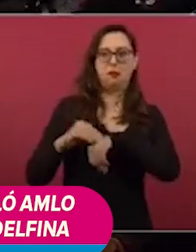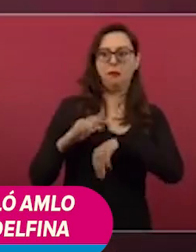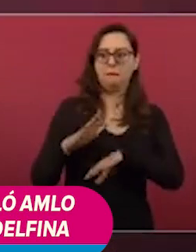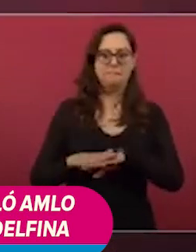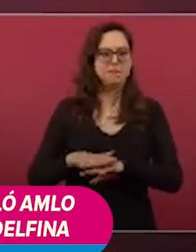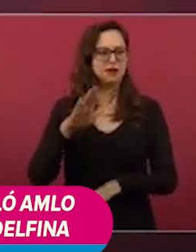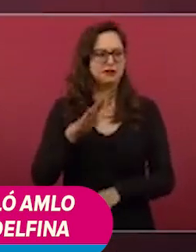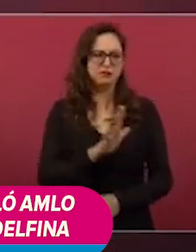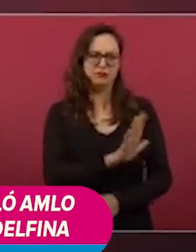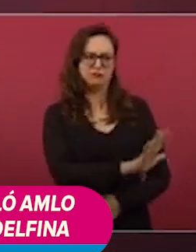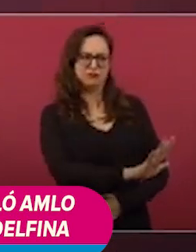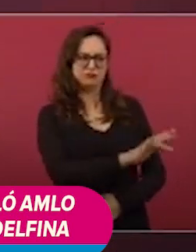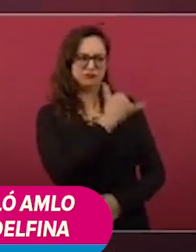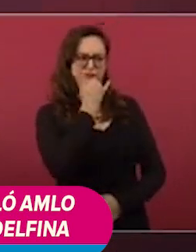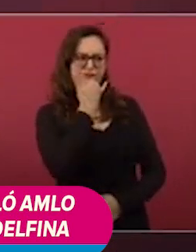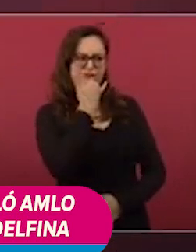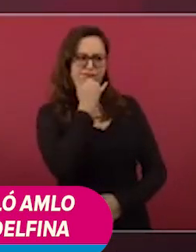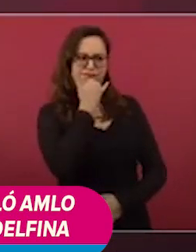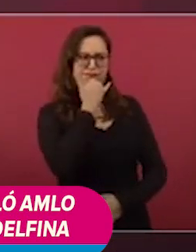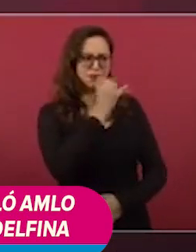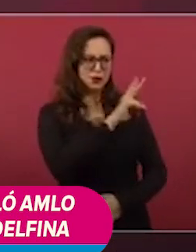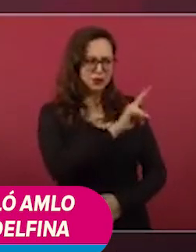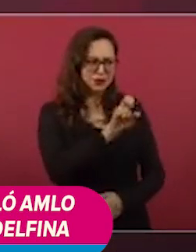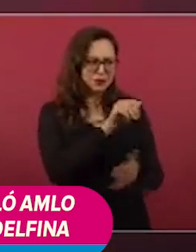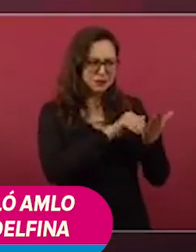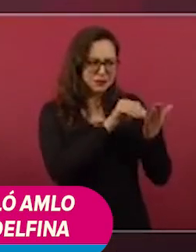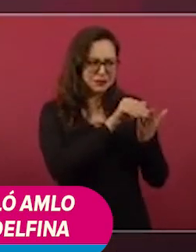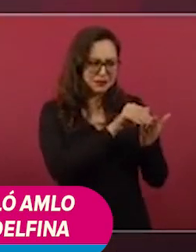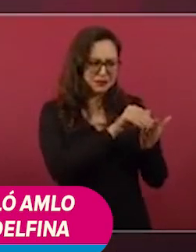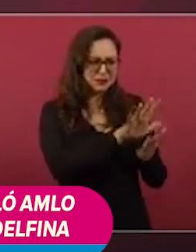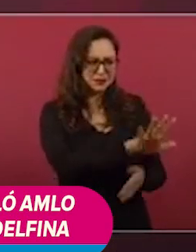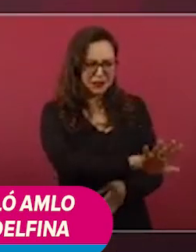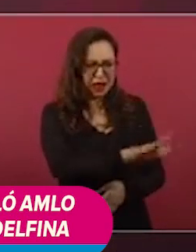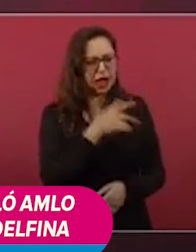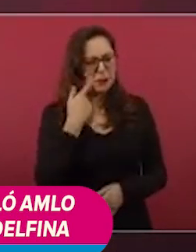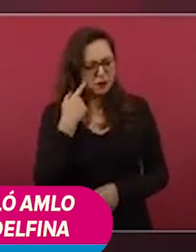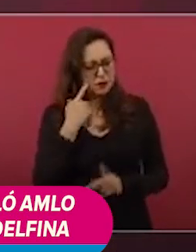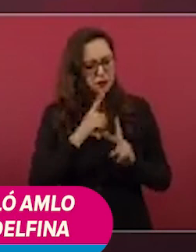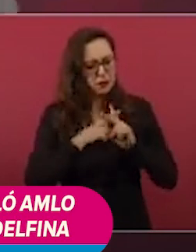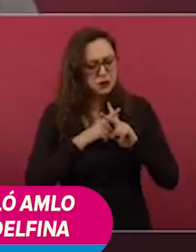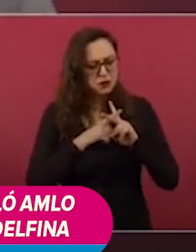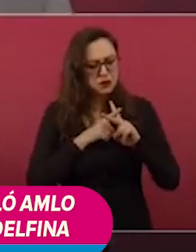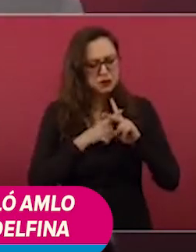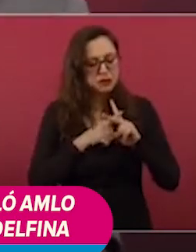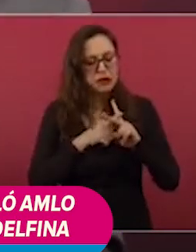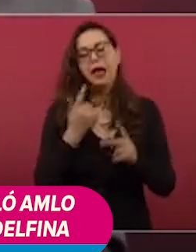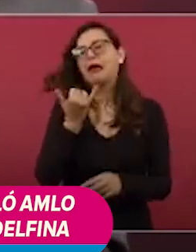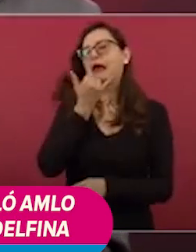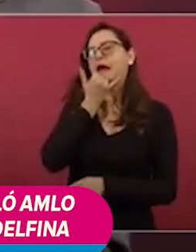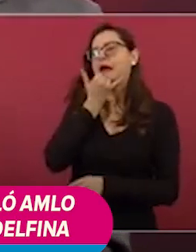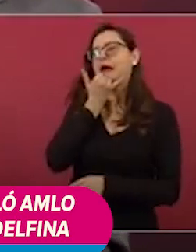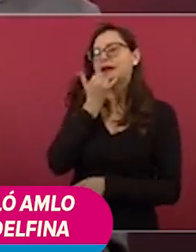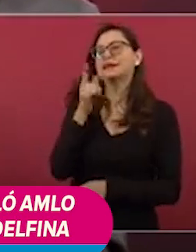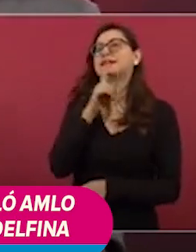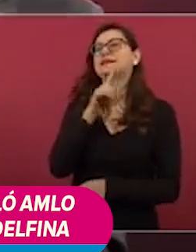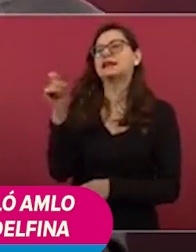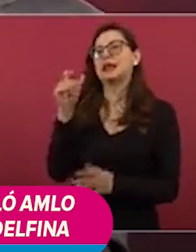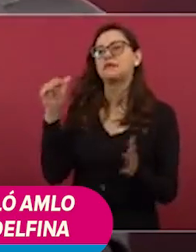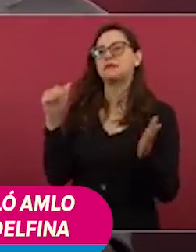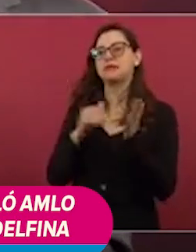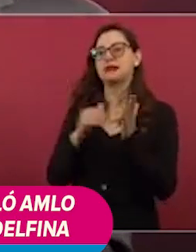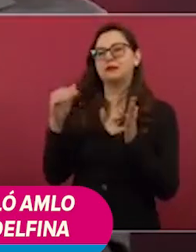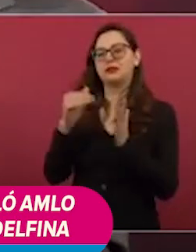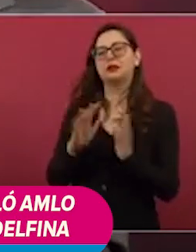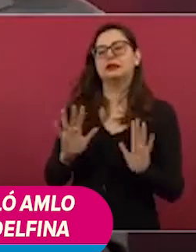de 200 mil millones a 100 mil millones, el doble. Luego se